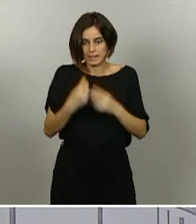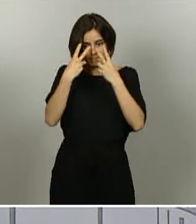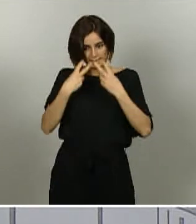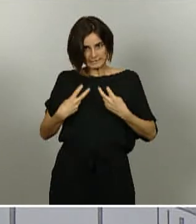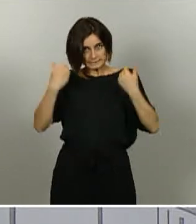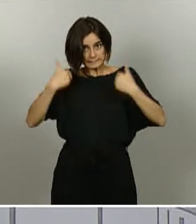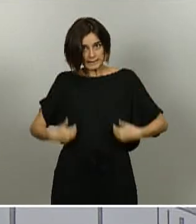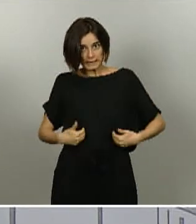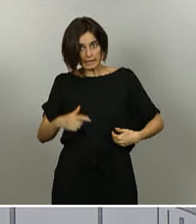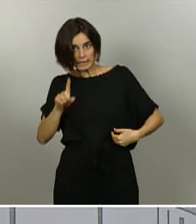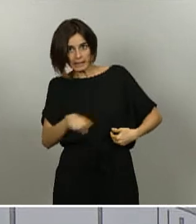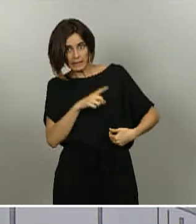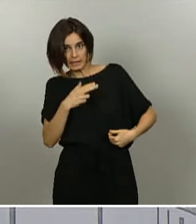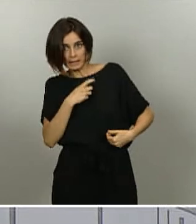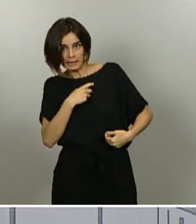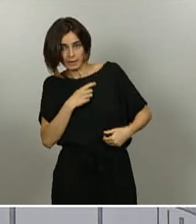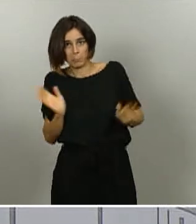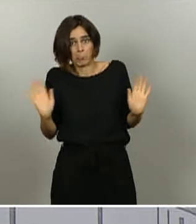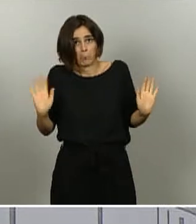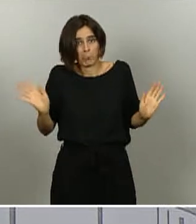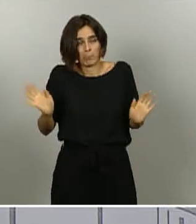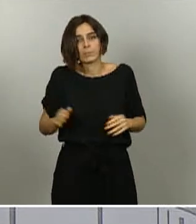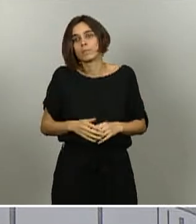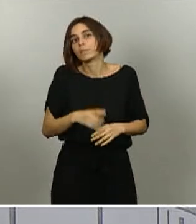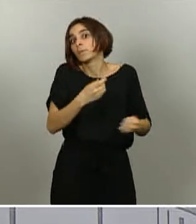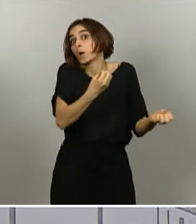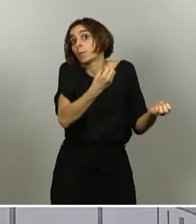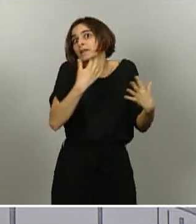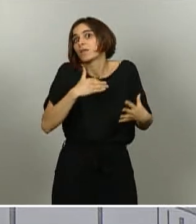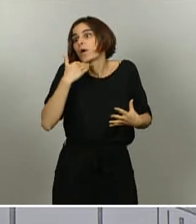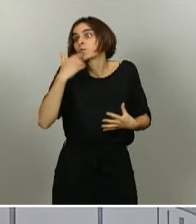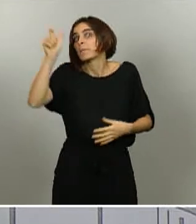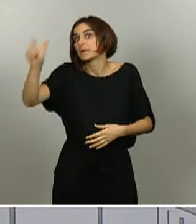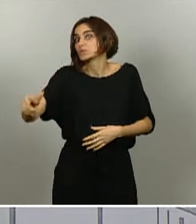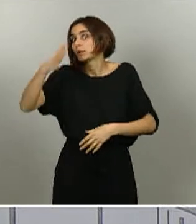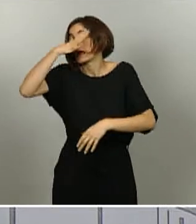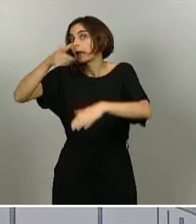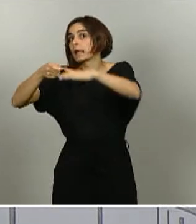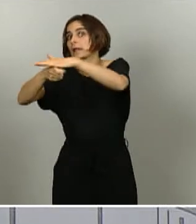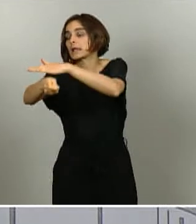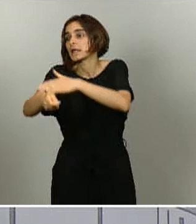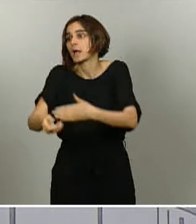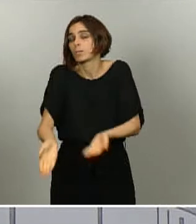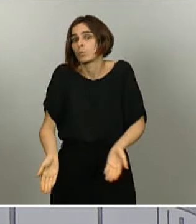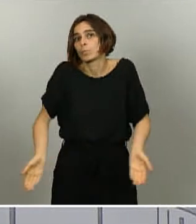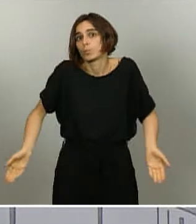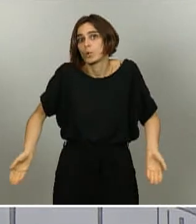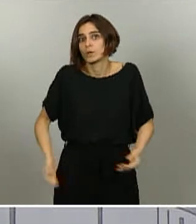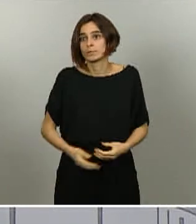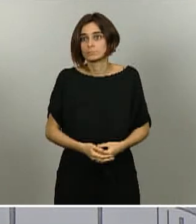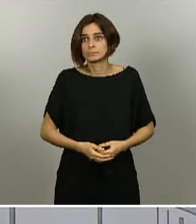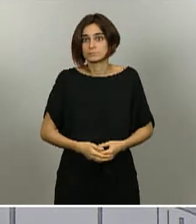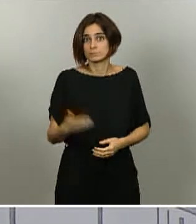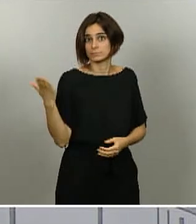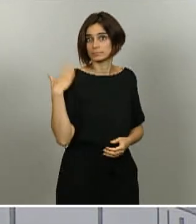me han comentado que que alguien ha interpuesto una querella. Bueno, pues se dará la información que se tenga que dar y el juez